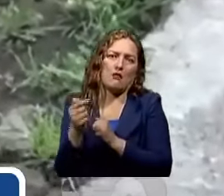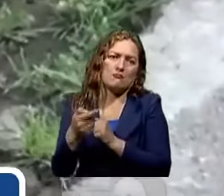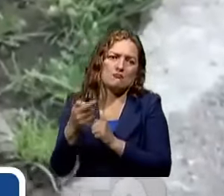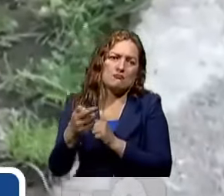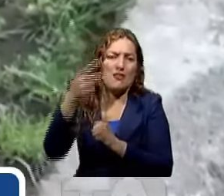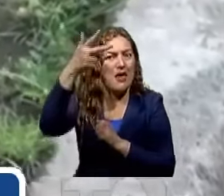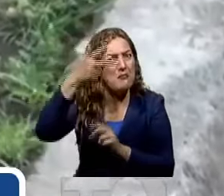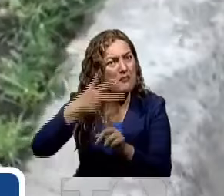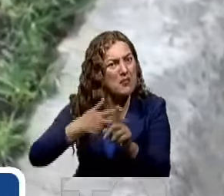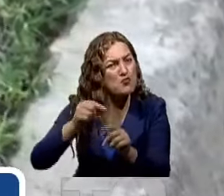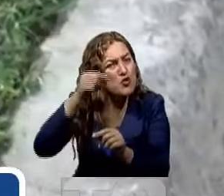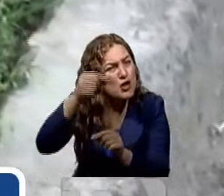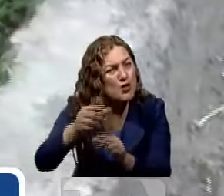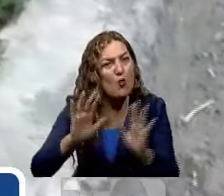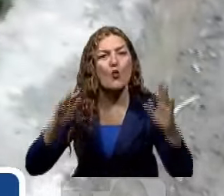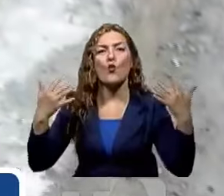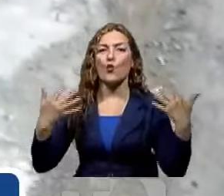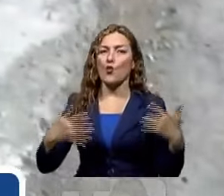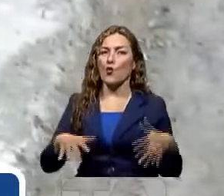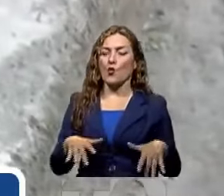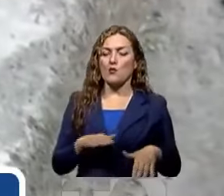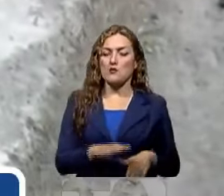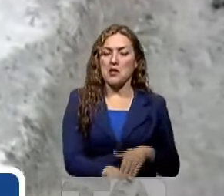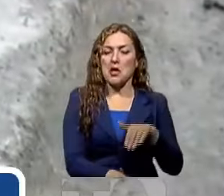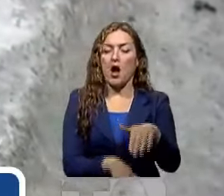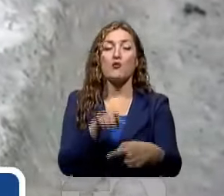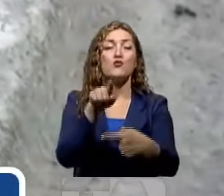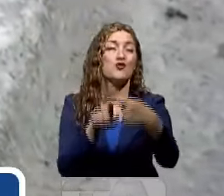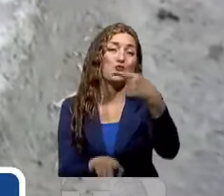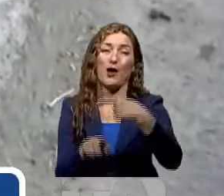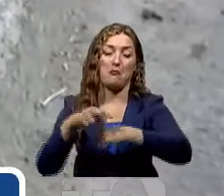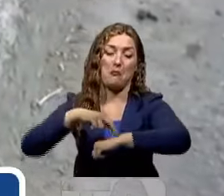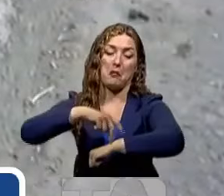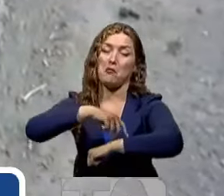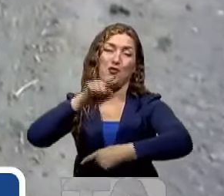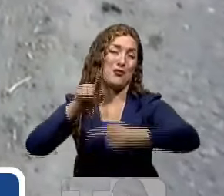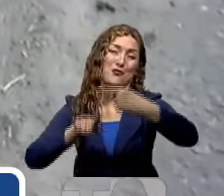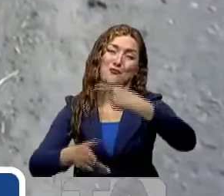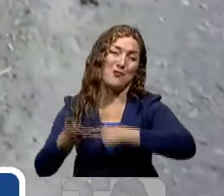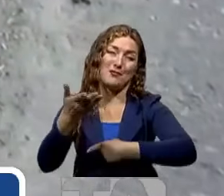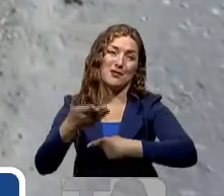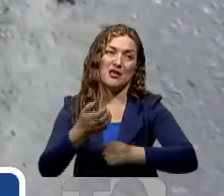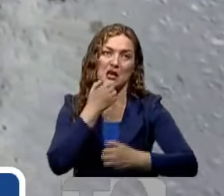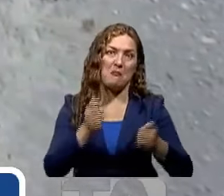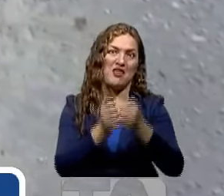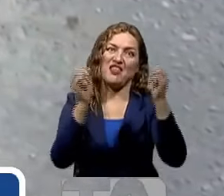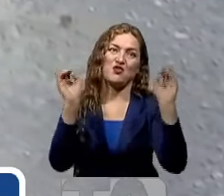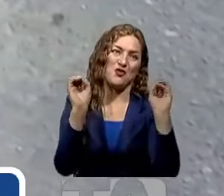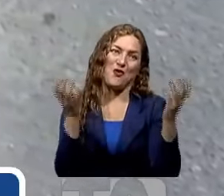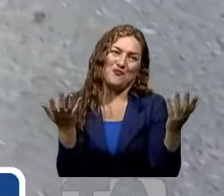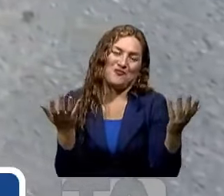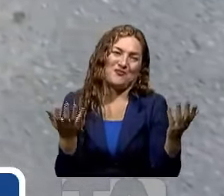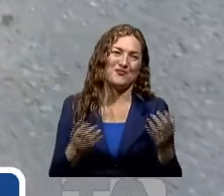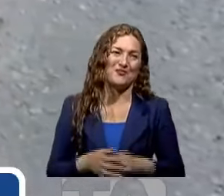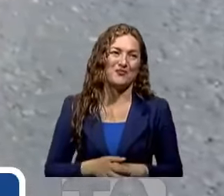más. Y ahora, miren, esto ya no se puede transitar por esta supuesta vereda, porque tampoco es acera. Está